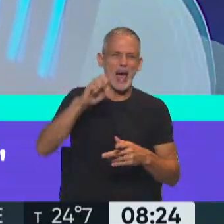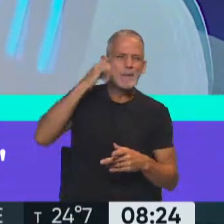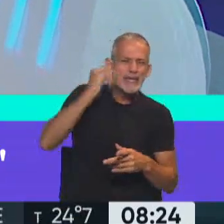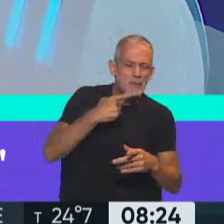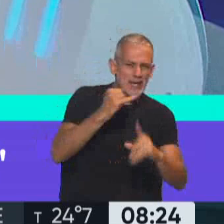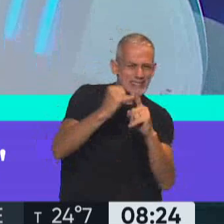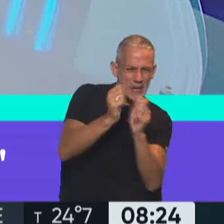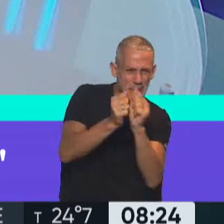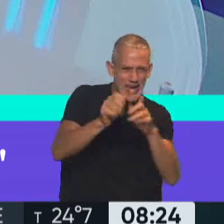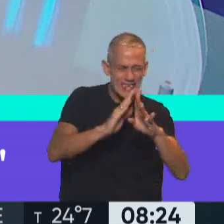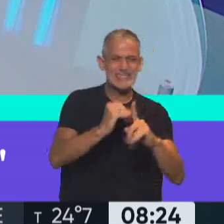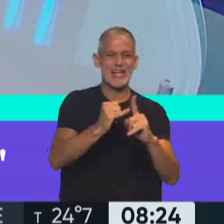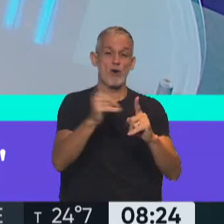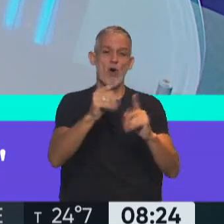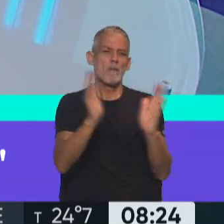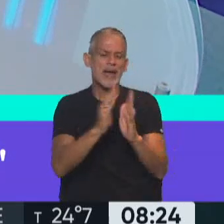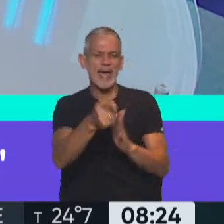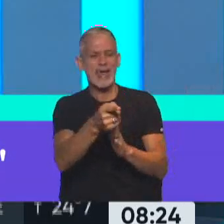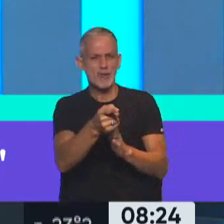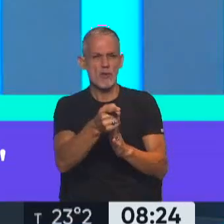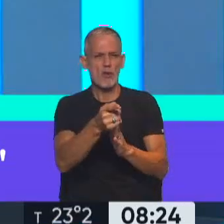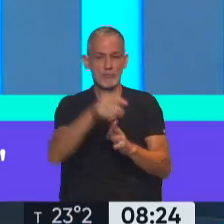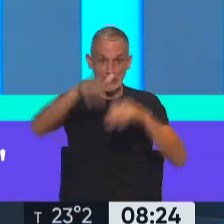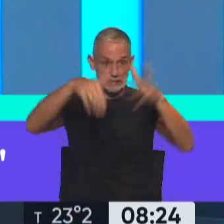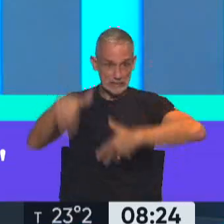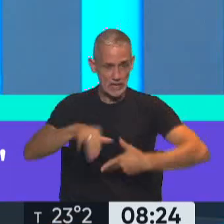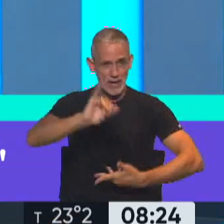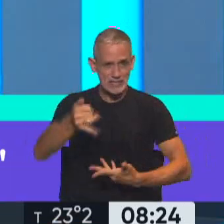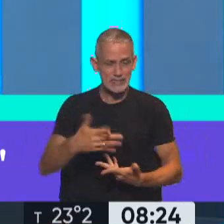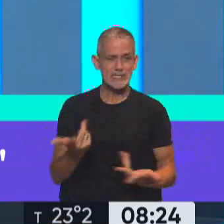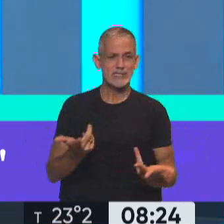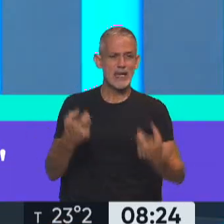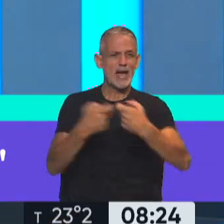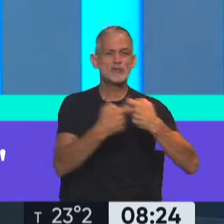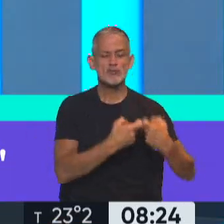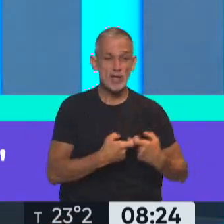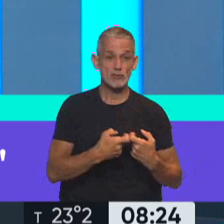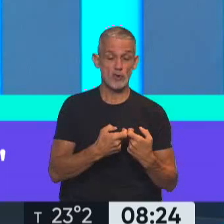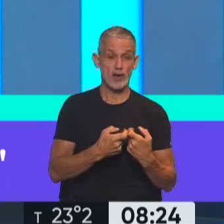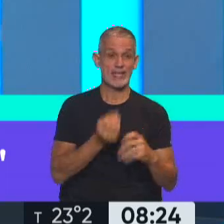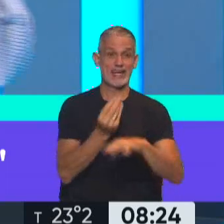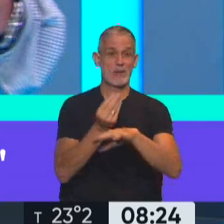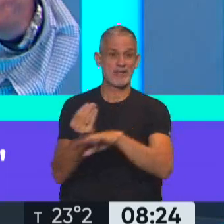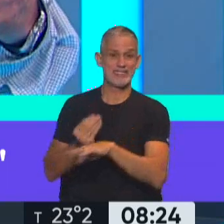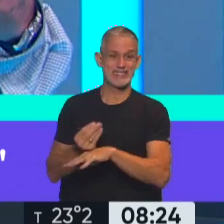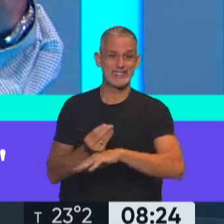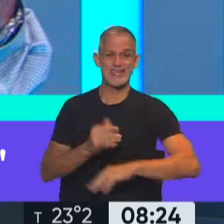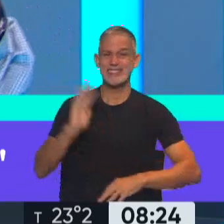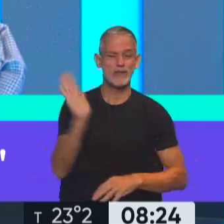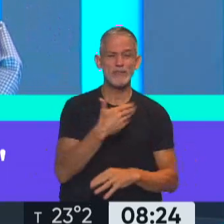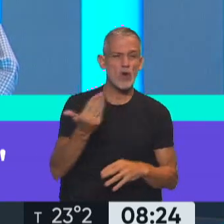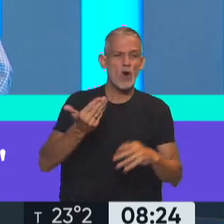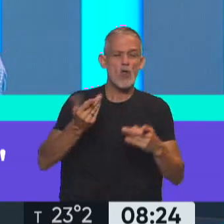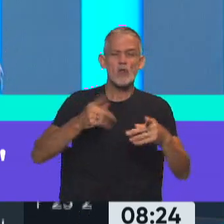los pequeños y medianos productores, a las organizaciones que representan a todo el espectro